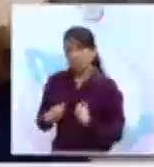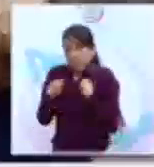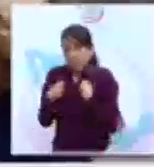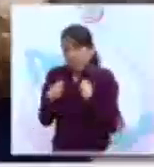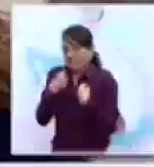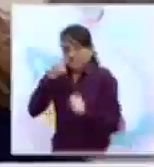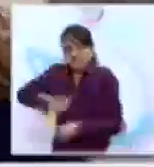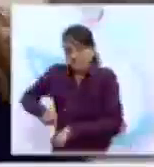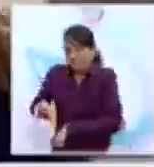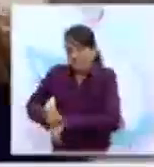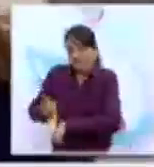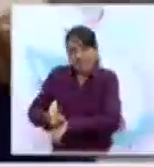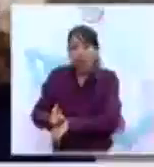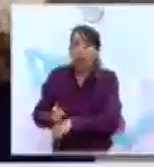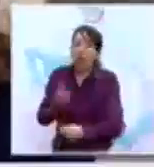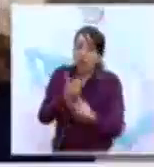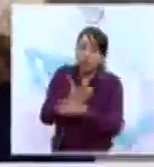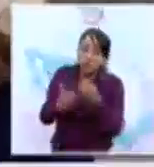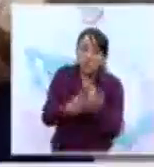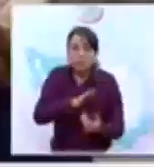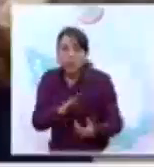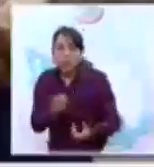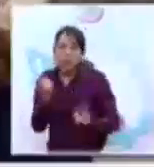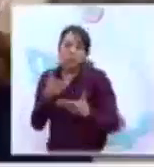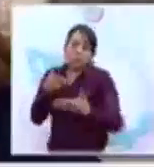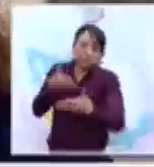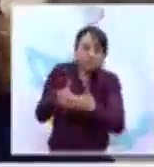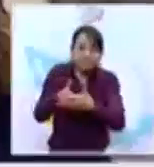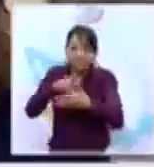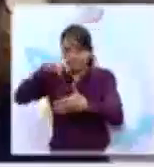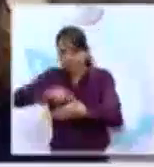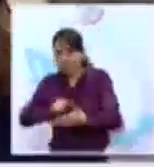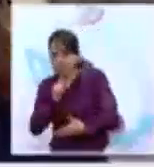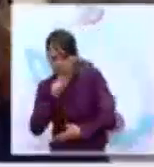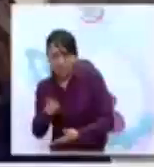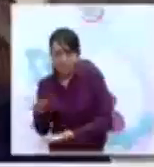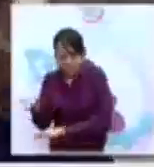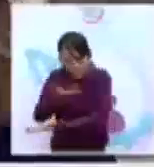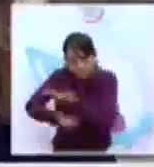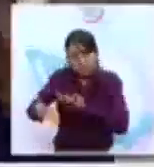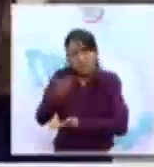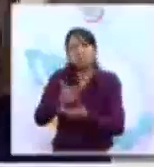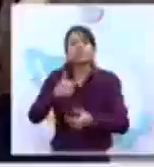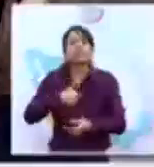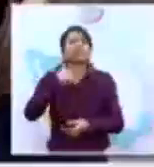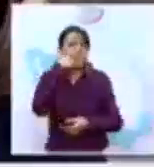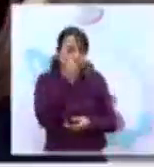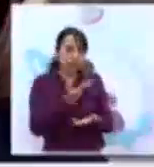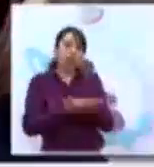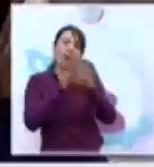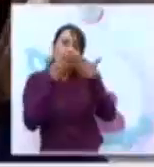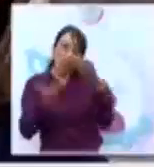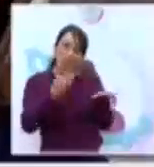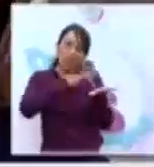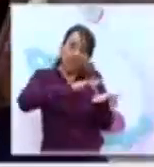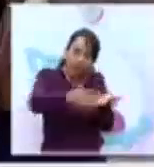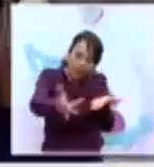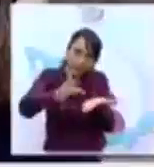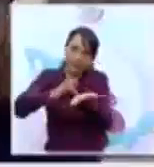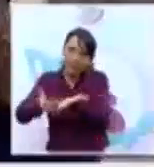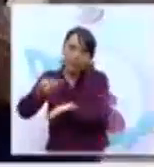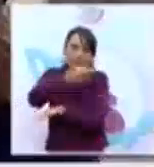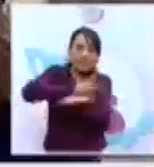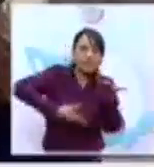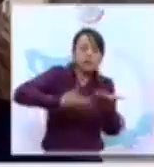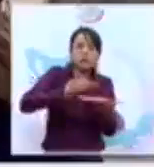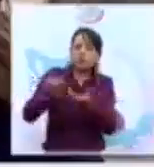sus limitaciones de alguna manera. Y yo quisiera agradecer a cada uno de ustedes sus aportaciones que serán